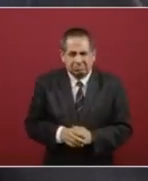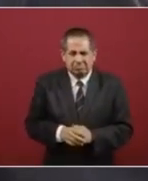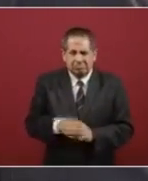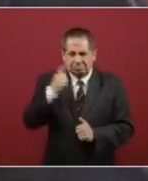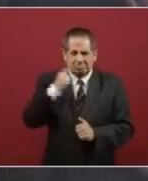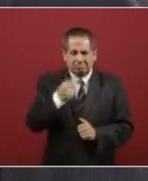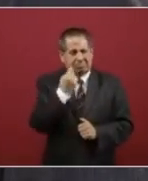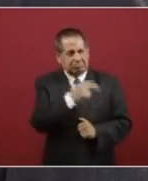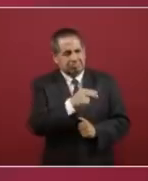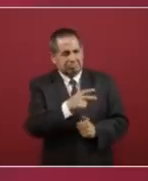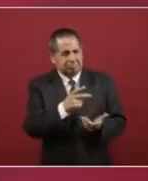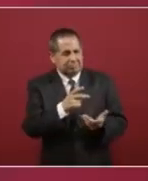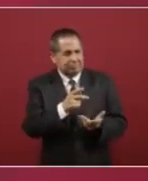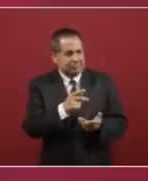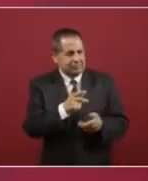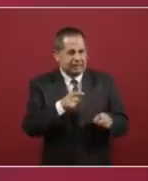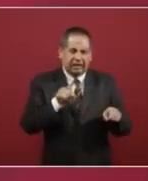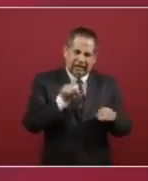ponerle limón a la herida.